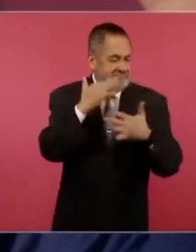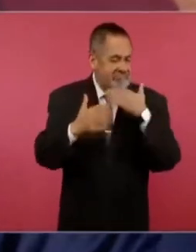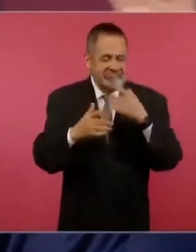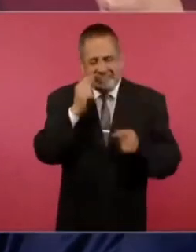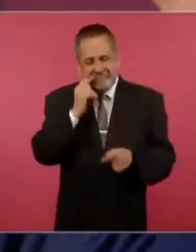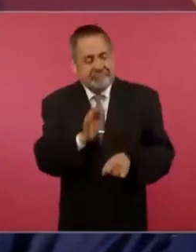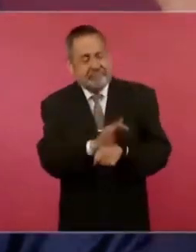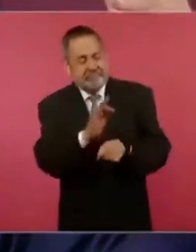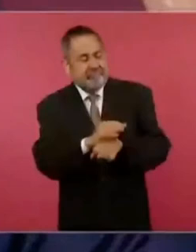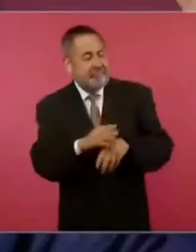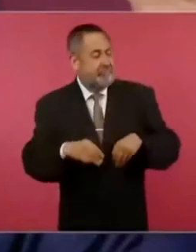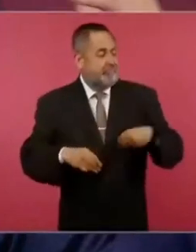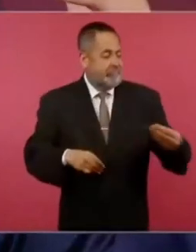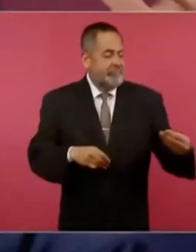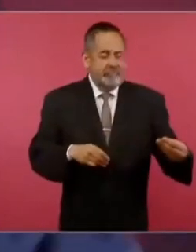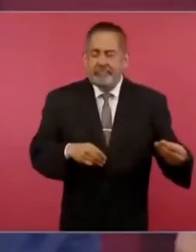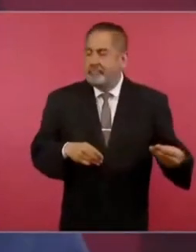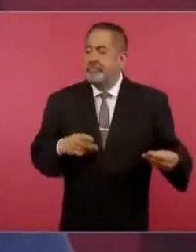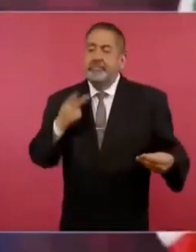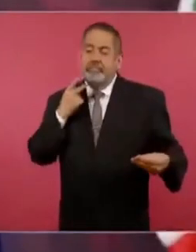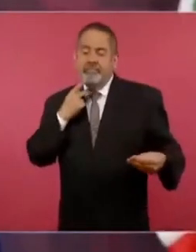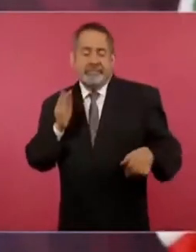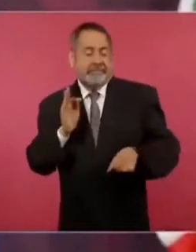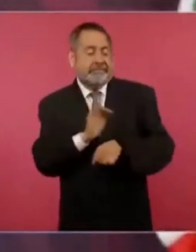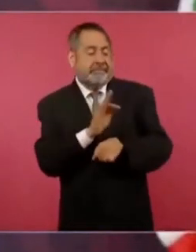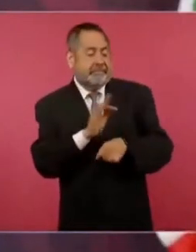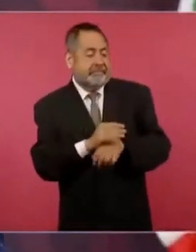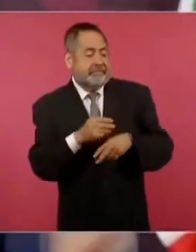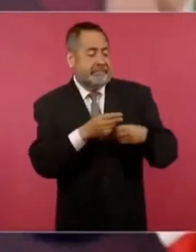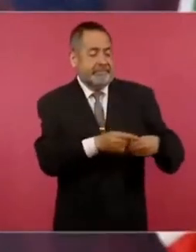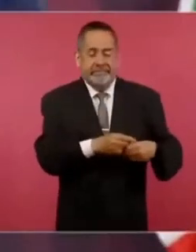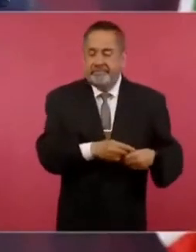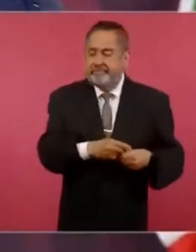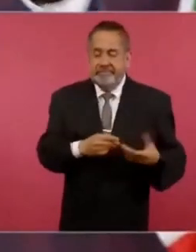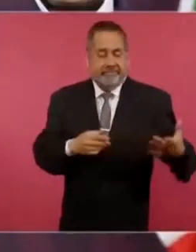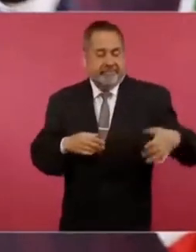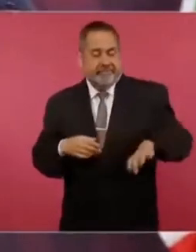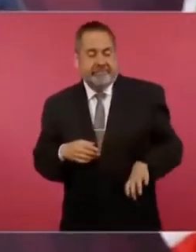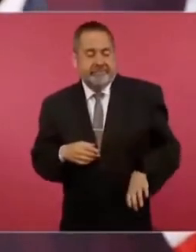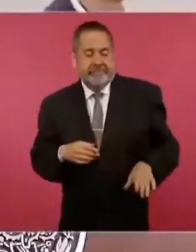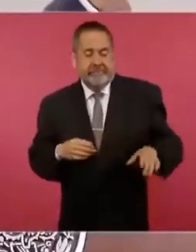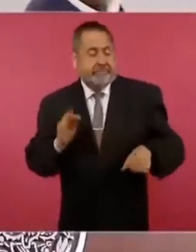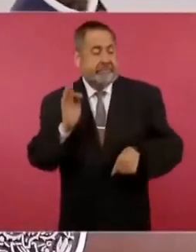entre poder económico, poder político. El gobierno